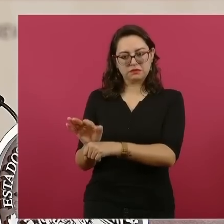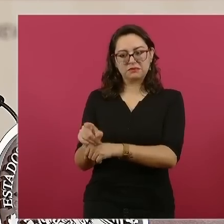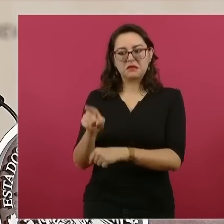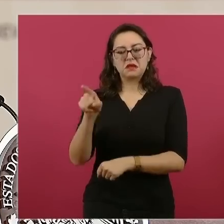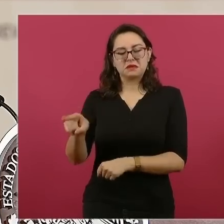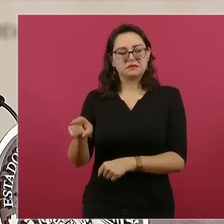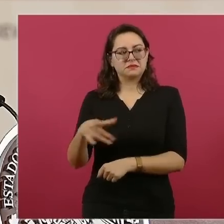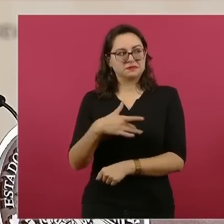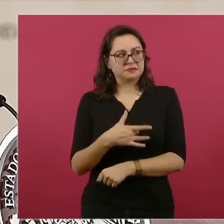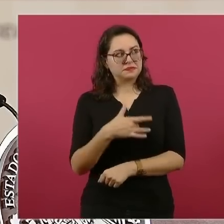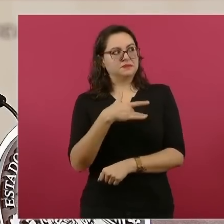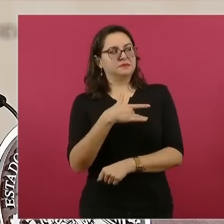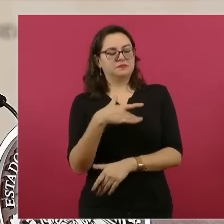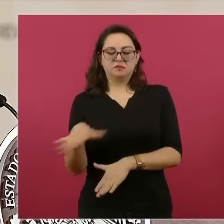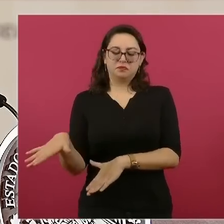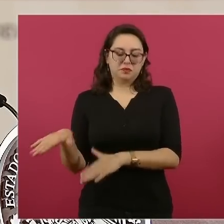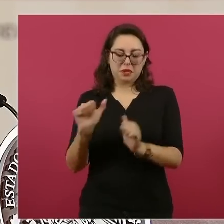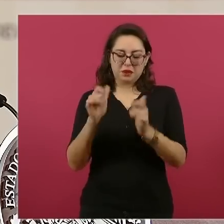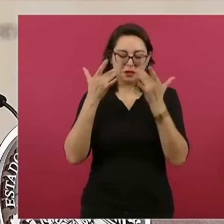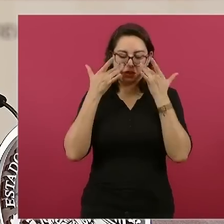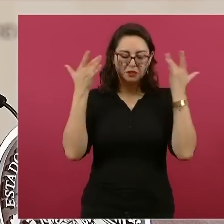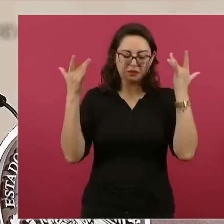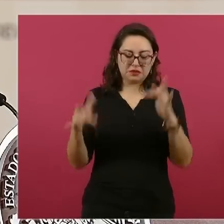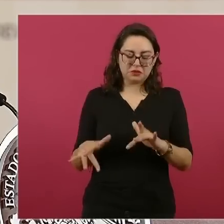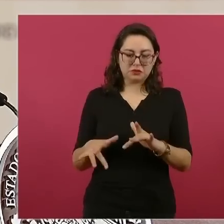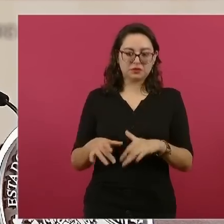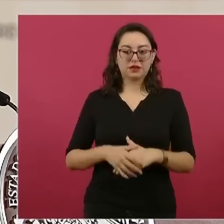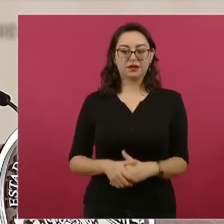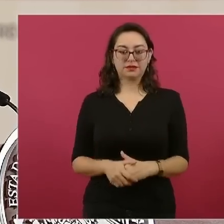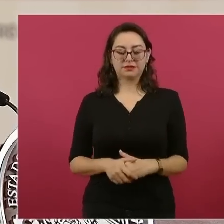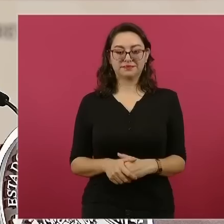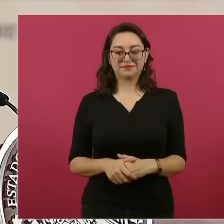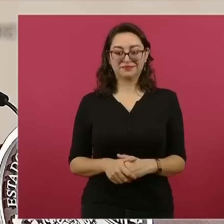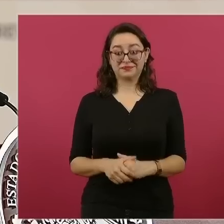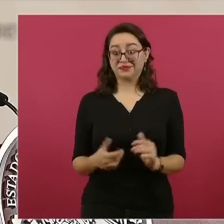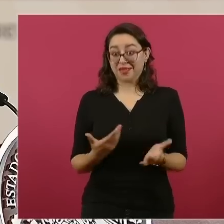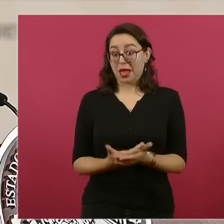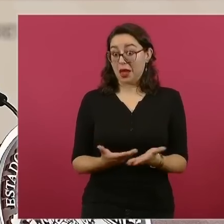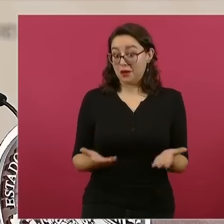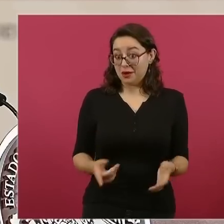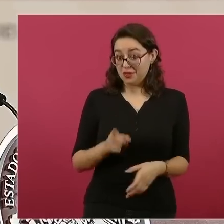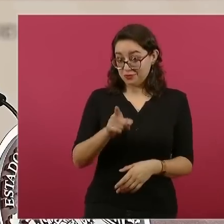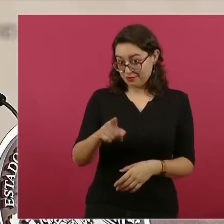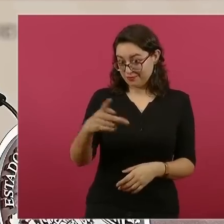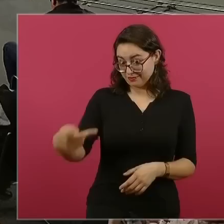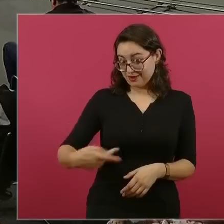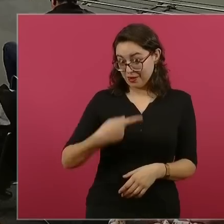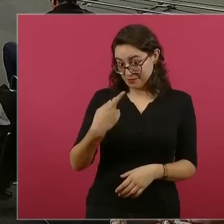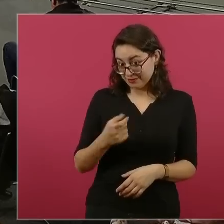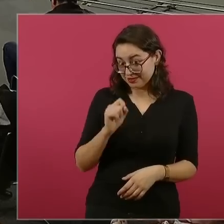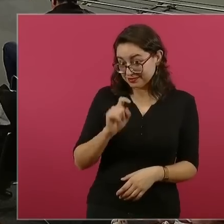Esa fue la sentencia de la señora Dolia Esteves. Entonces tú me vienes a preguntar lo mismo.